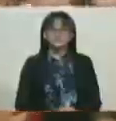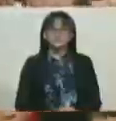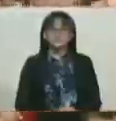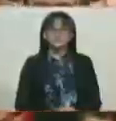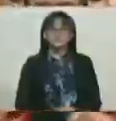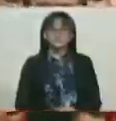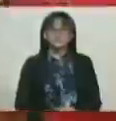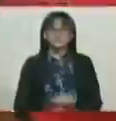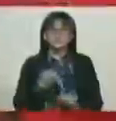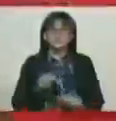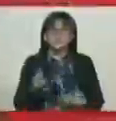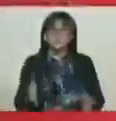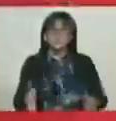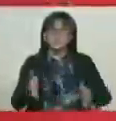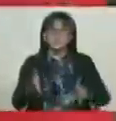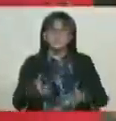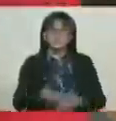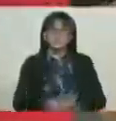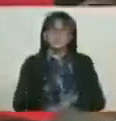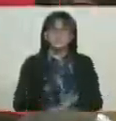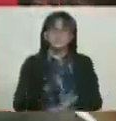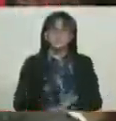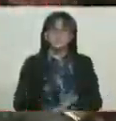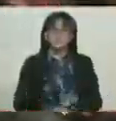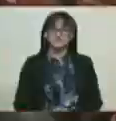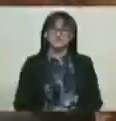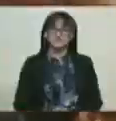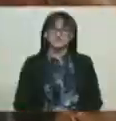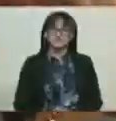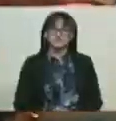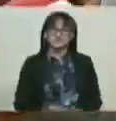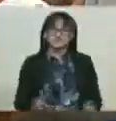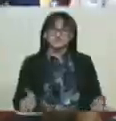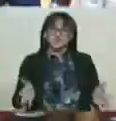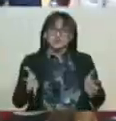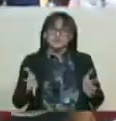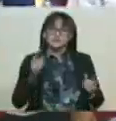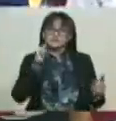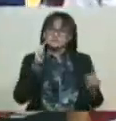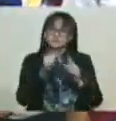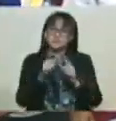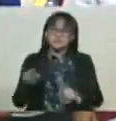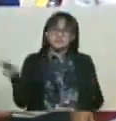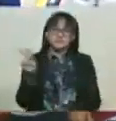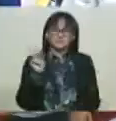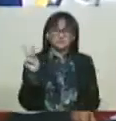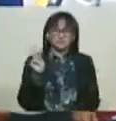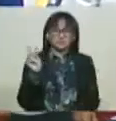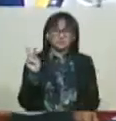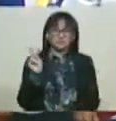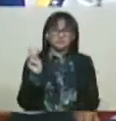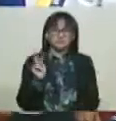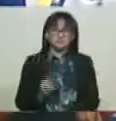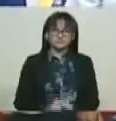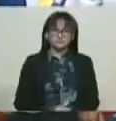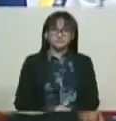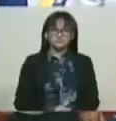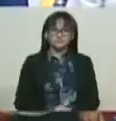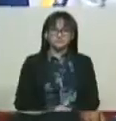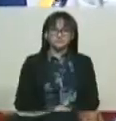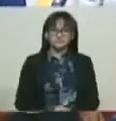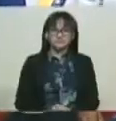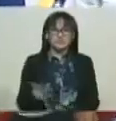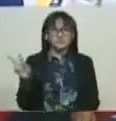y vamos a ganar y vamos a cantar por venezuela porque venezuela